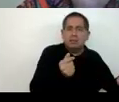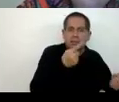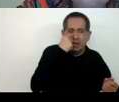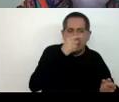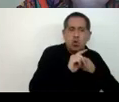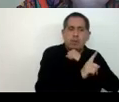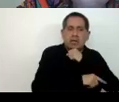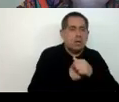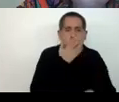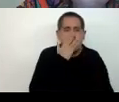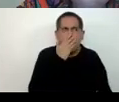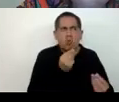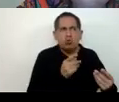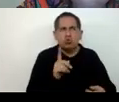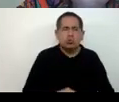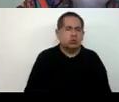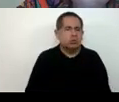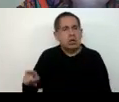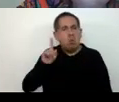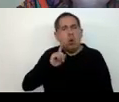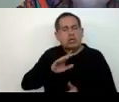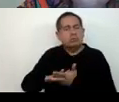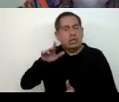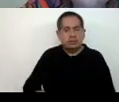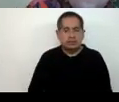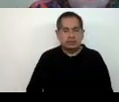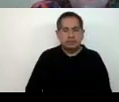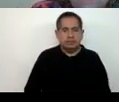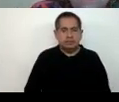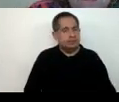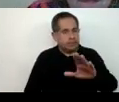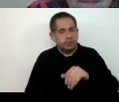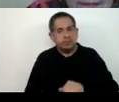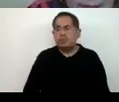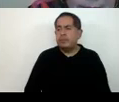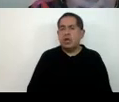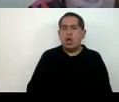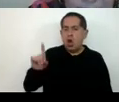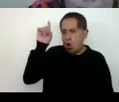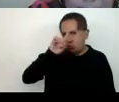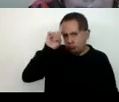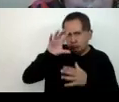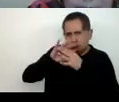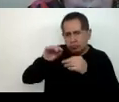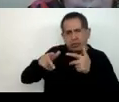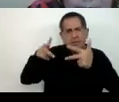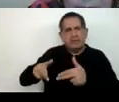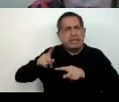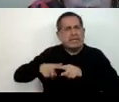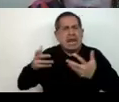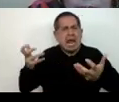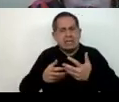Ok. La siguiente pregunta dice, ¿la consejería del procedimiento de esterilización lo lleva a cabo el